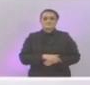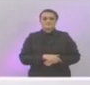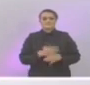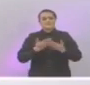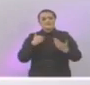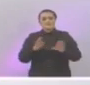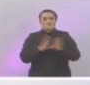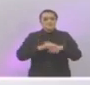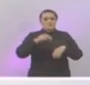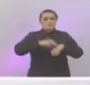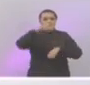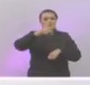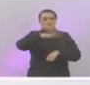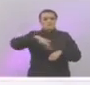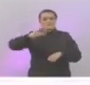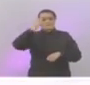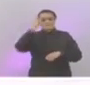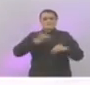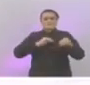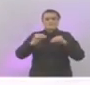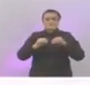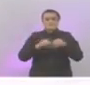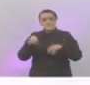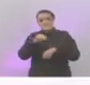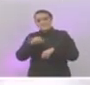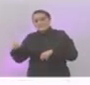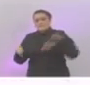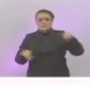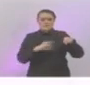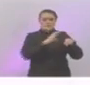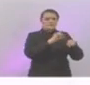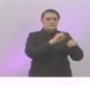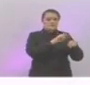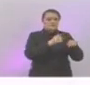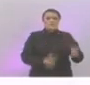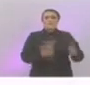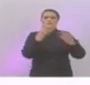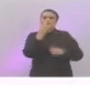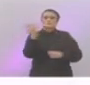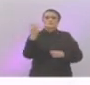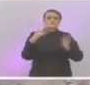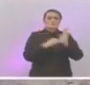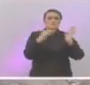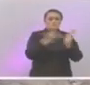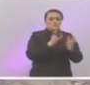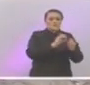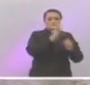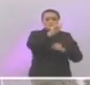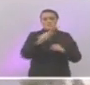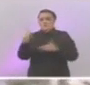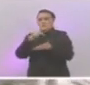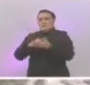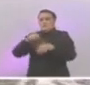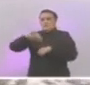Para el altiplano, la modernización de la carretera Matehuala-Cedral, con una inversión de 300 millones de pesos. Para la zona media,